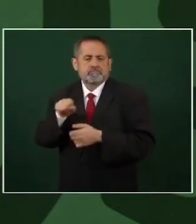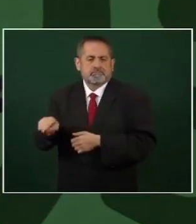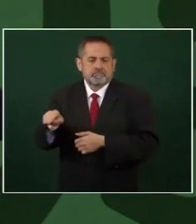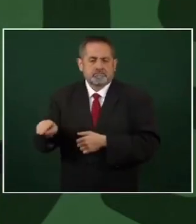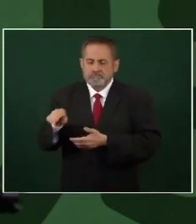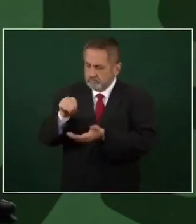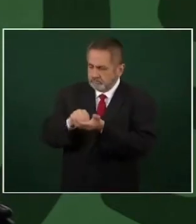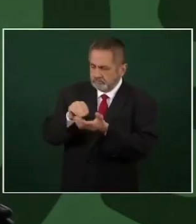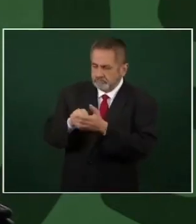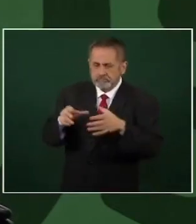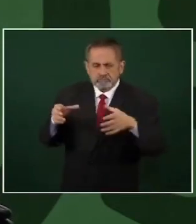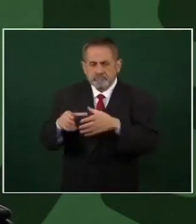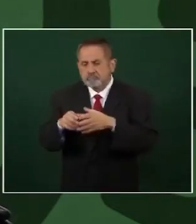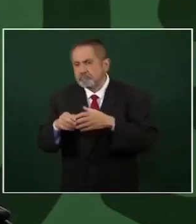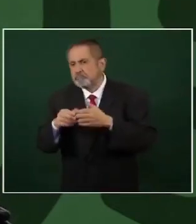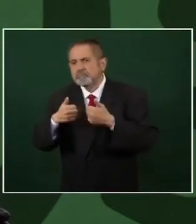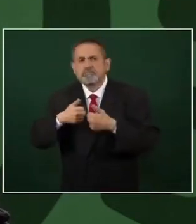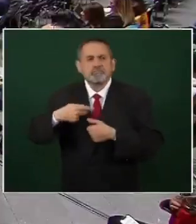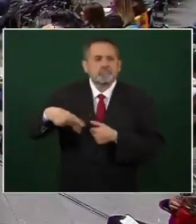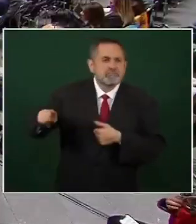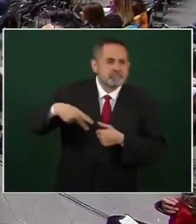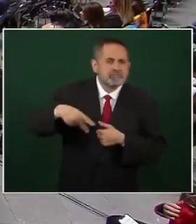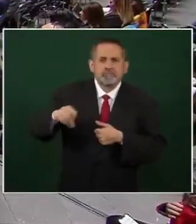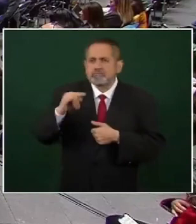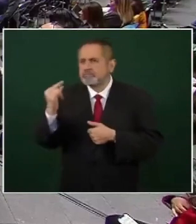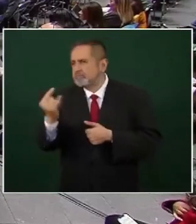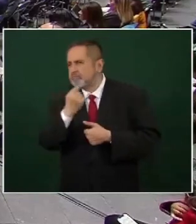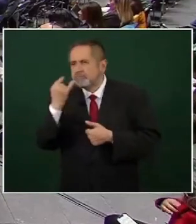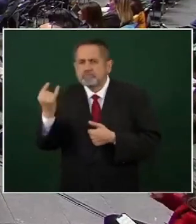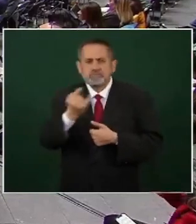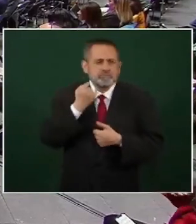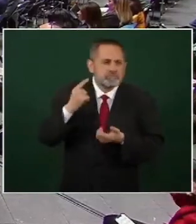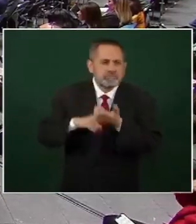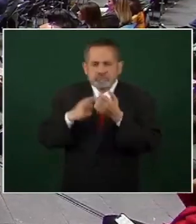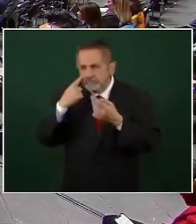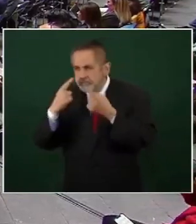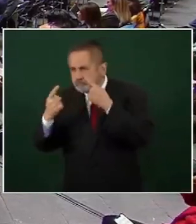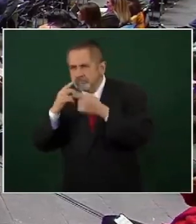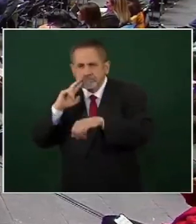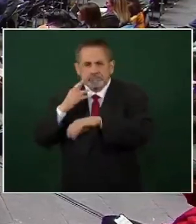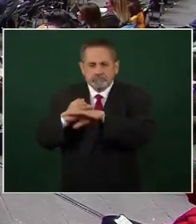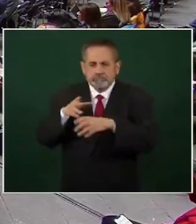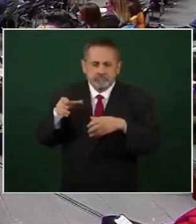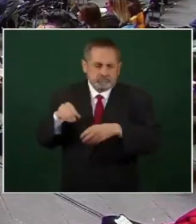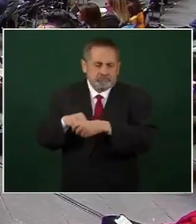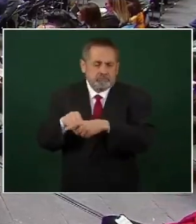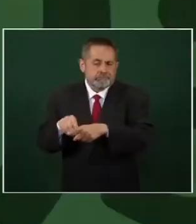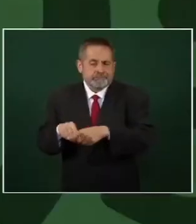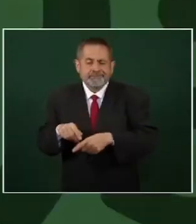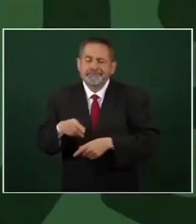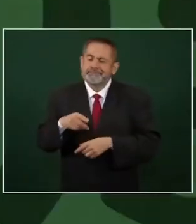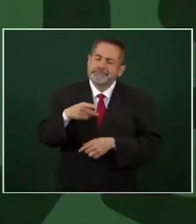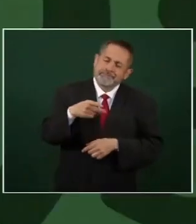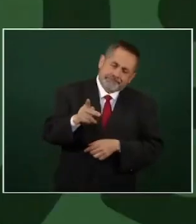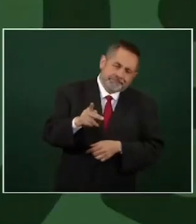esta unidad cubriendo toda esa responsabilidad, pero seguimos teniendo